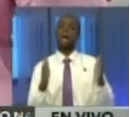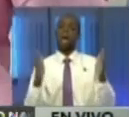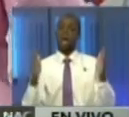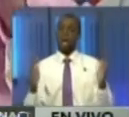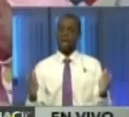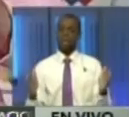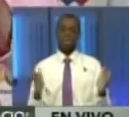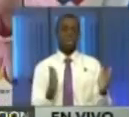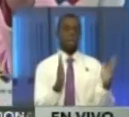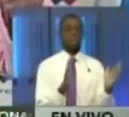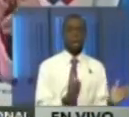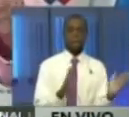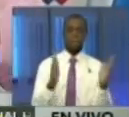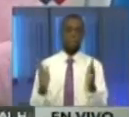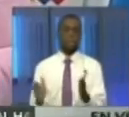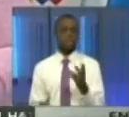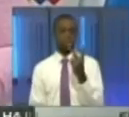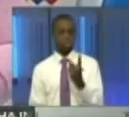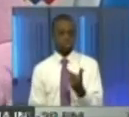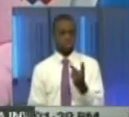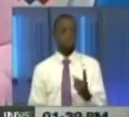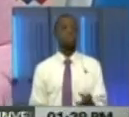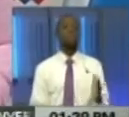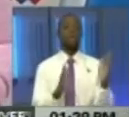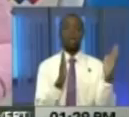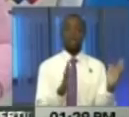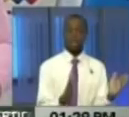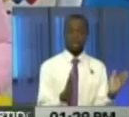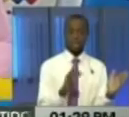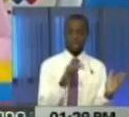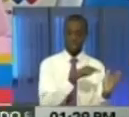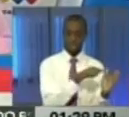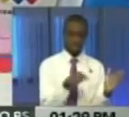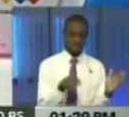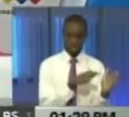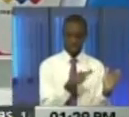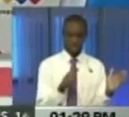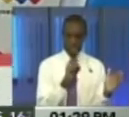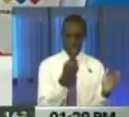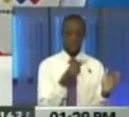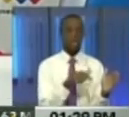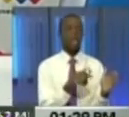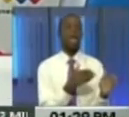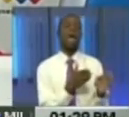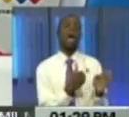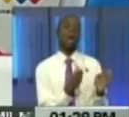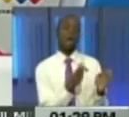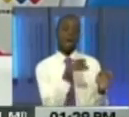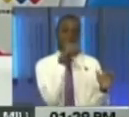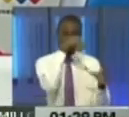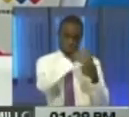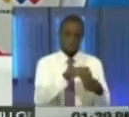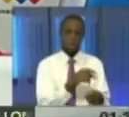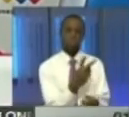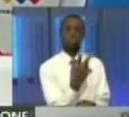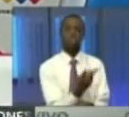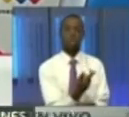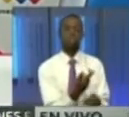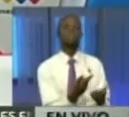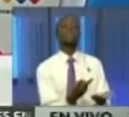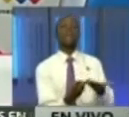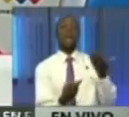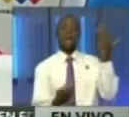etapas. Una primera etapa que la dividimos en dos fases, que es la que acabamos de culminar, que se inicia el